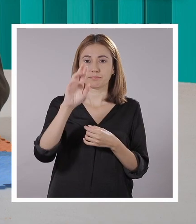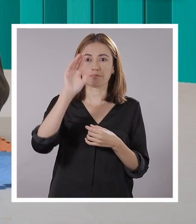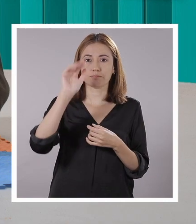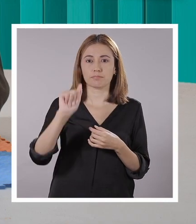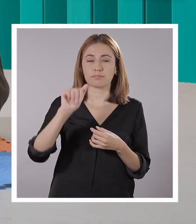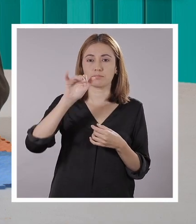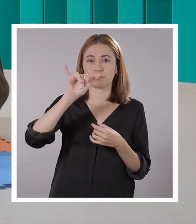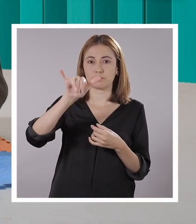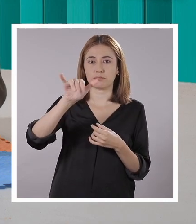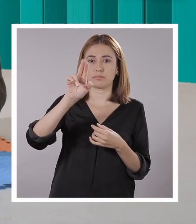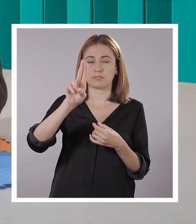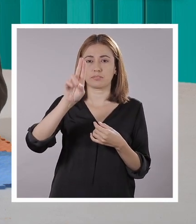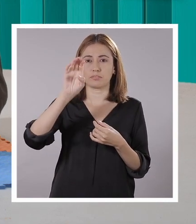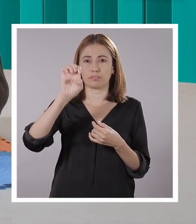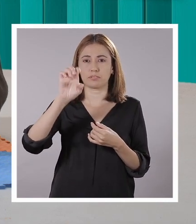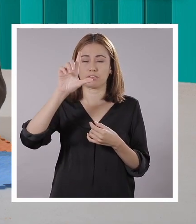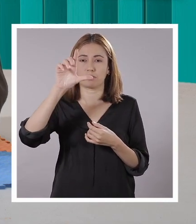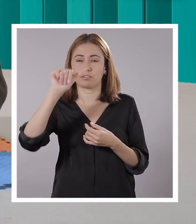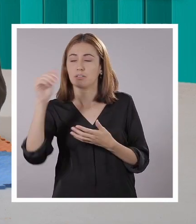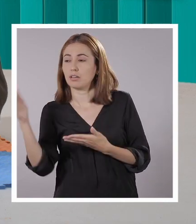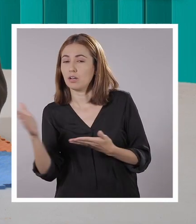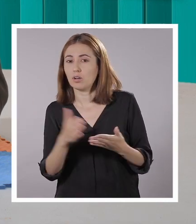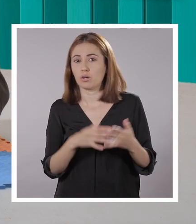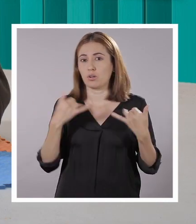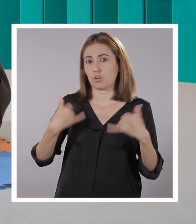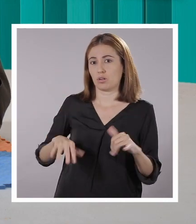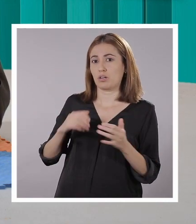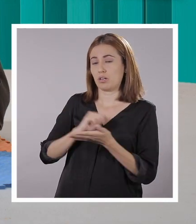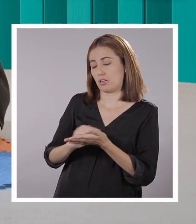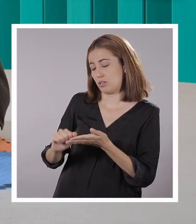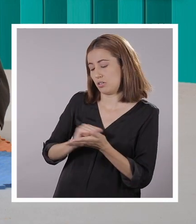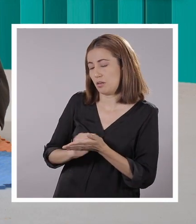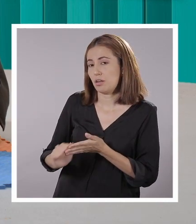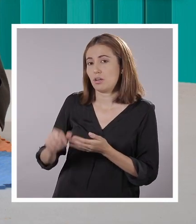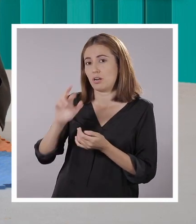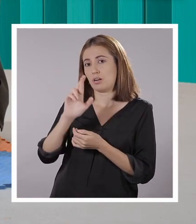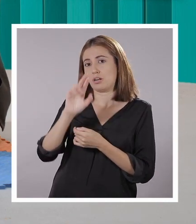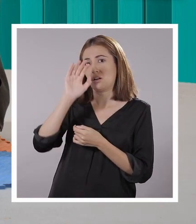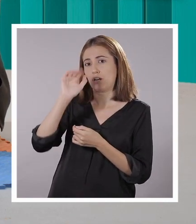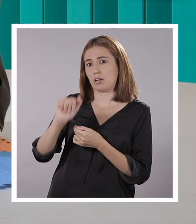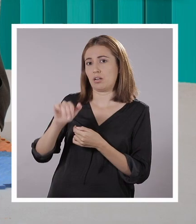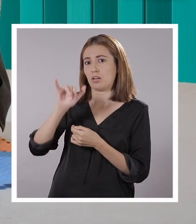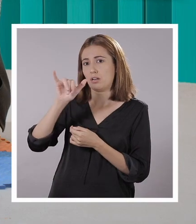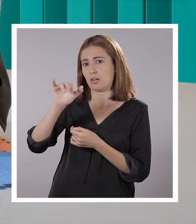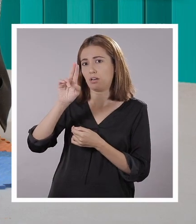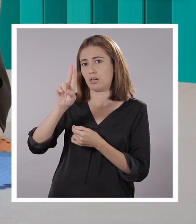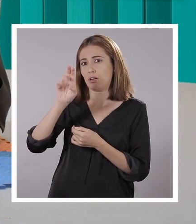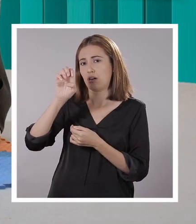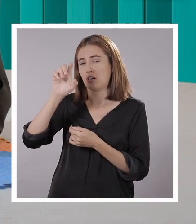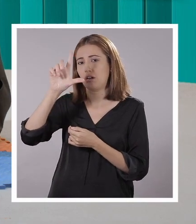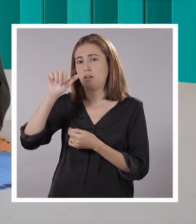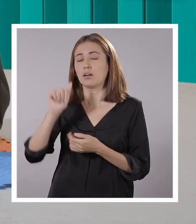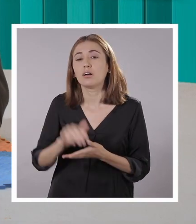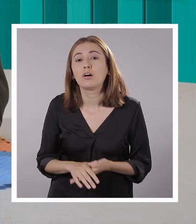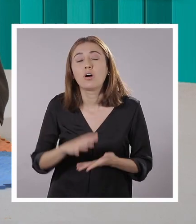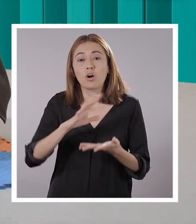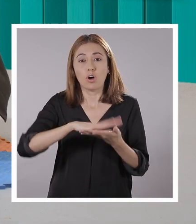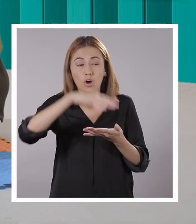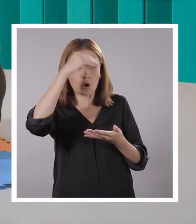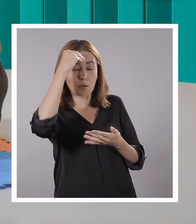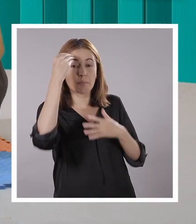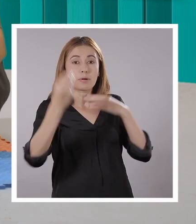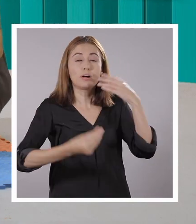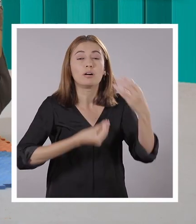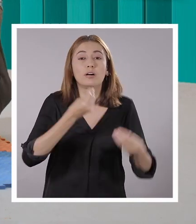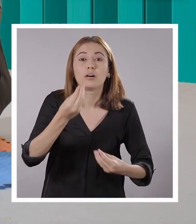rayuela africana, te la voy a enseñar a jugar porque hoy te perdiste ese juego. Tiene que, es más, voy a apuntar aquí, la profe tiene que enseñarme rayuela africana. Y hoy